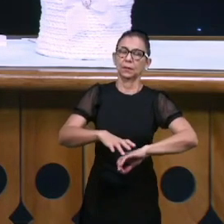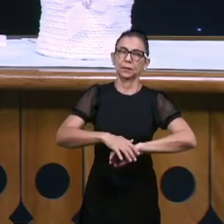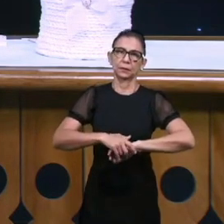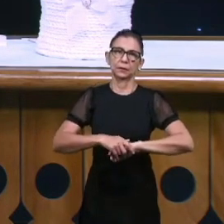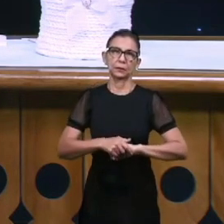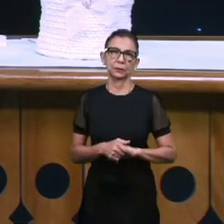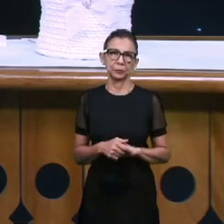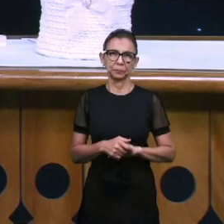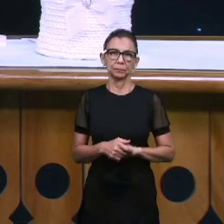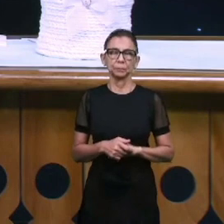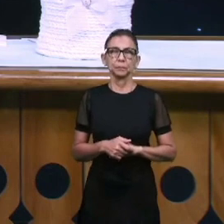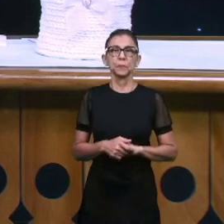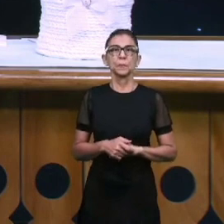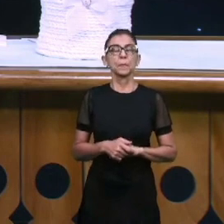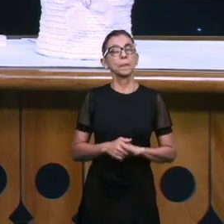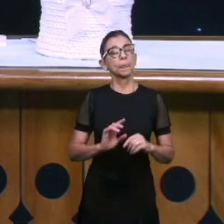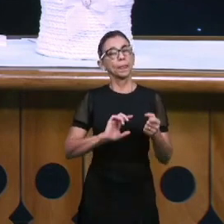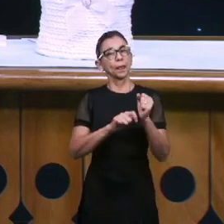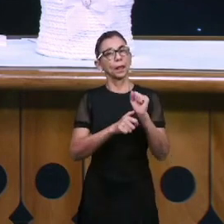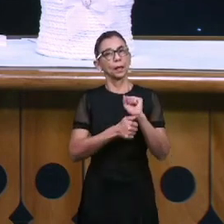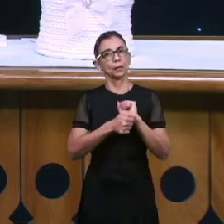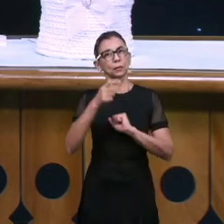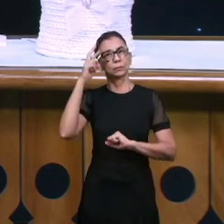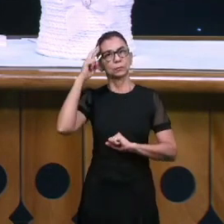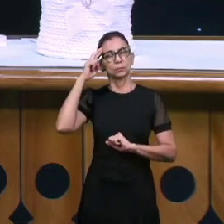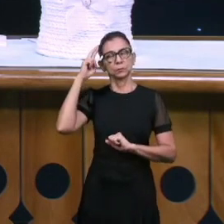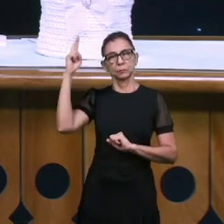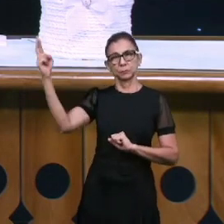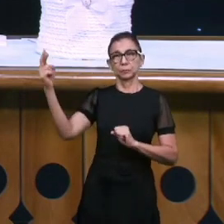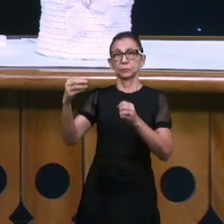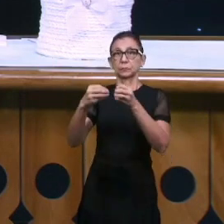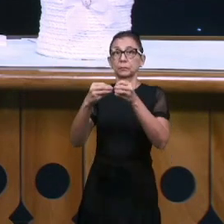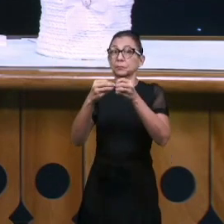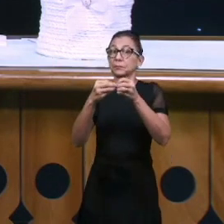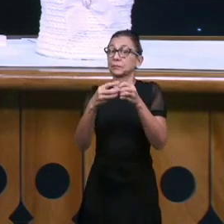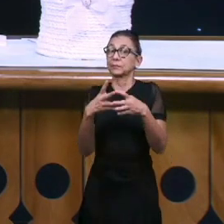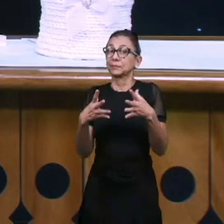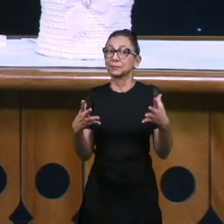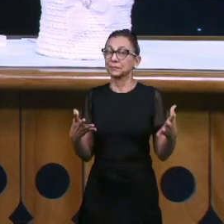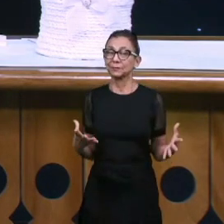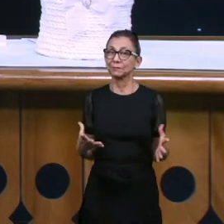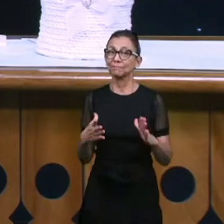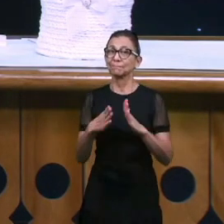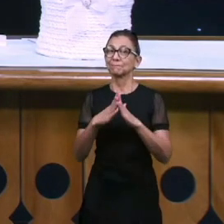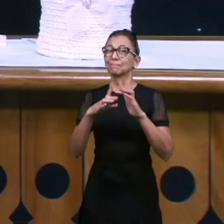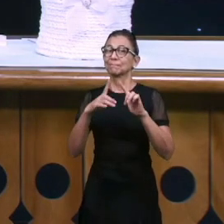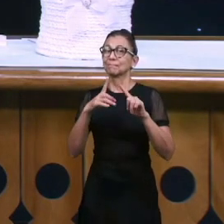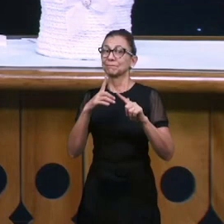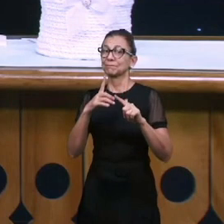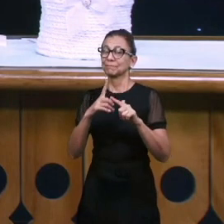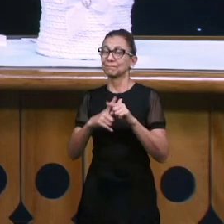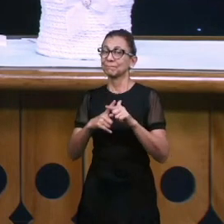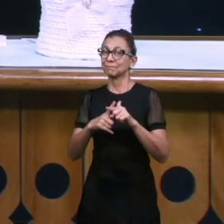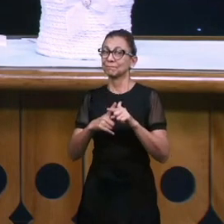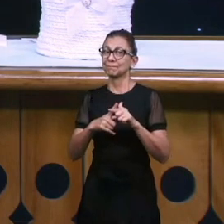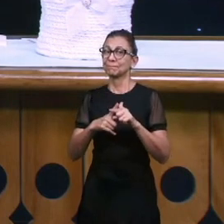nosotros vamos a pasar al otro lado. Es el misterio, es el milagro. La iglesia de Cristo